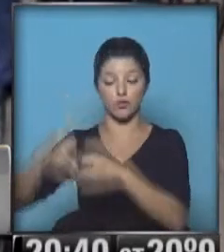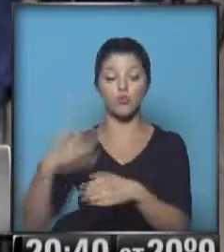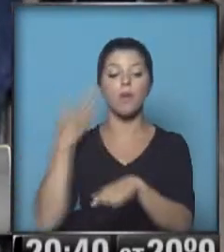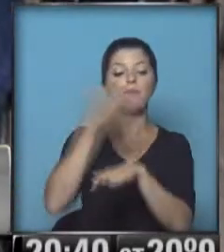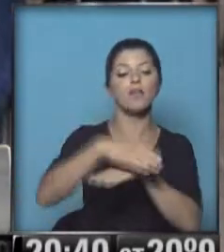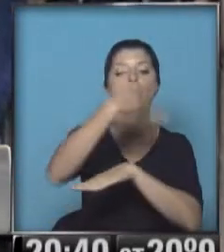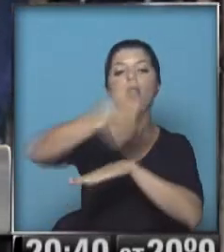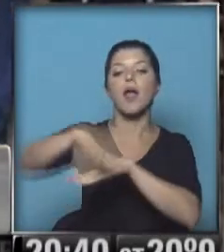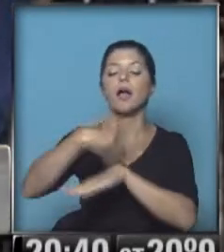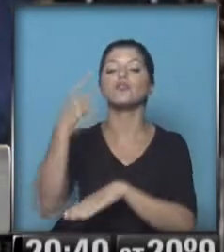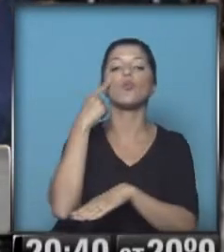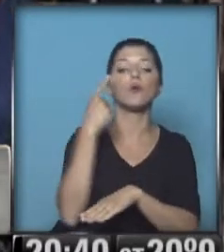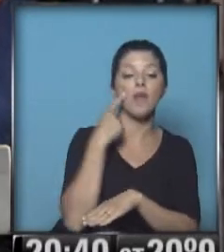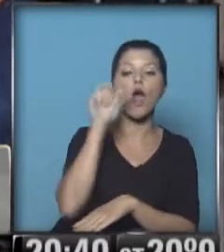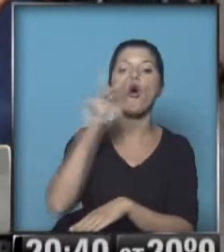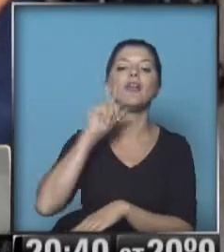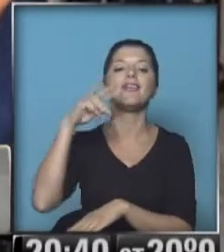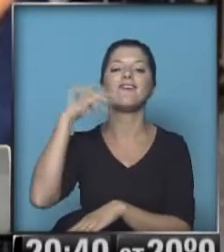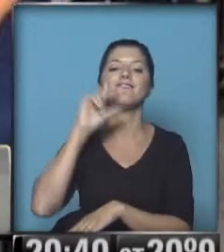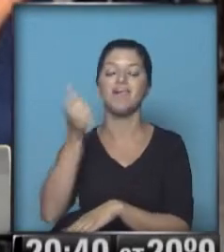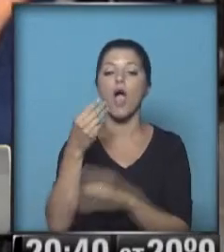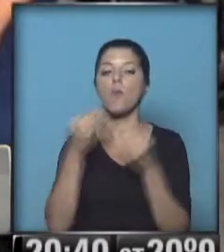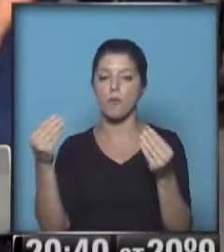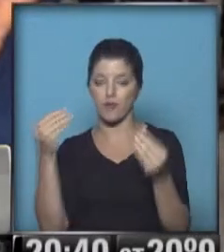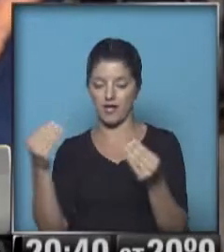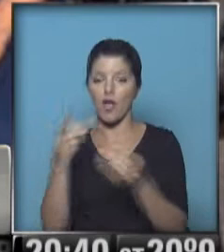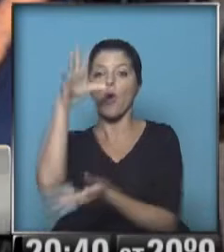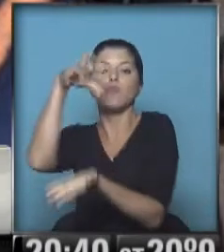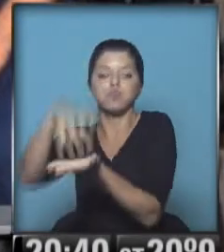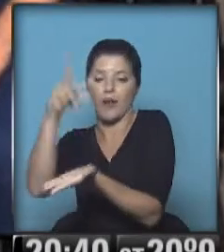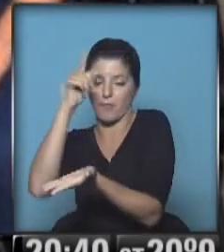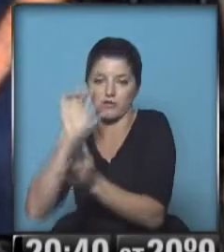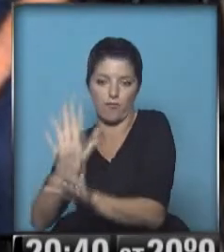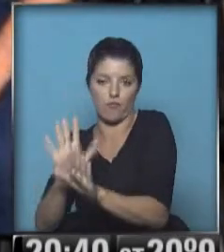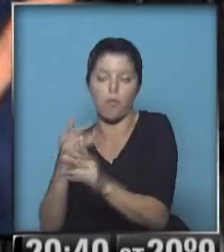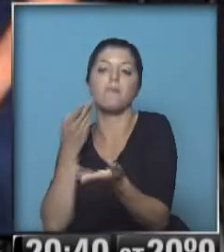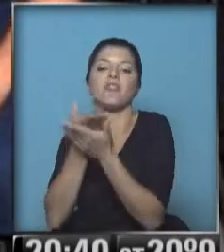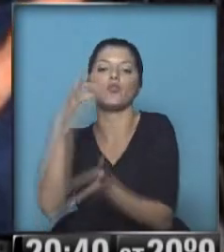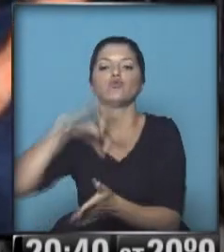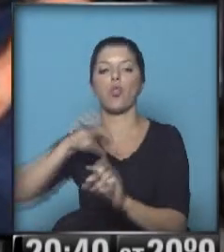calles de Caleta Olivia ante el acuartelamiento de la policía por un reclamo salarial.